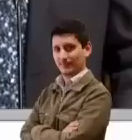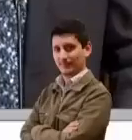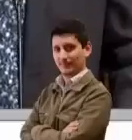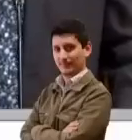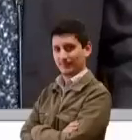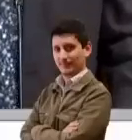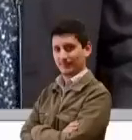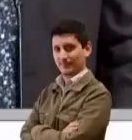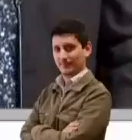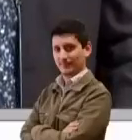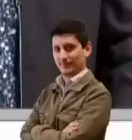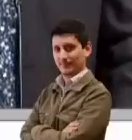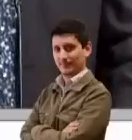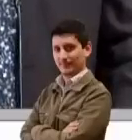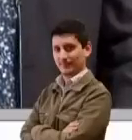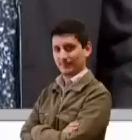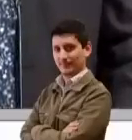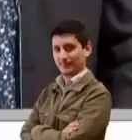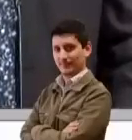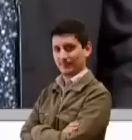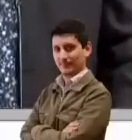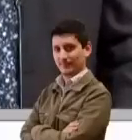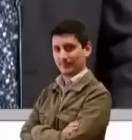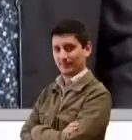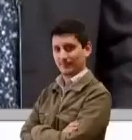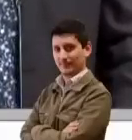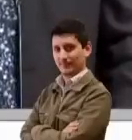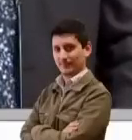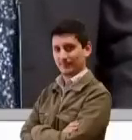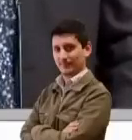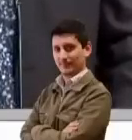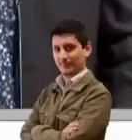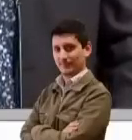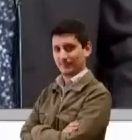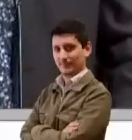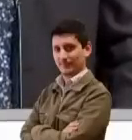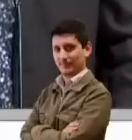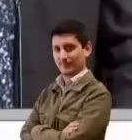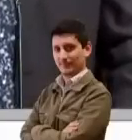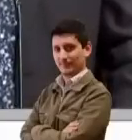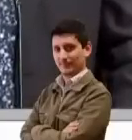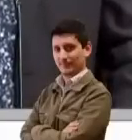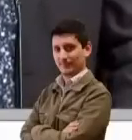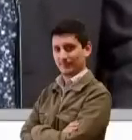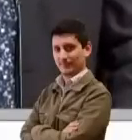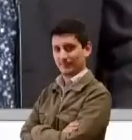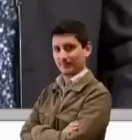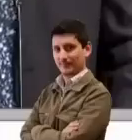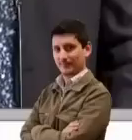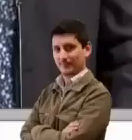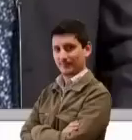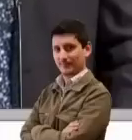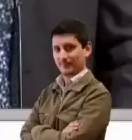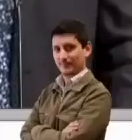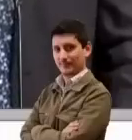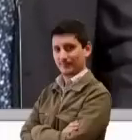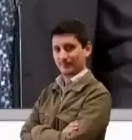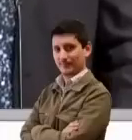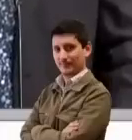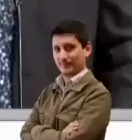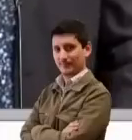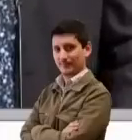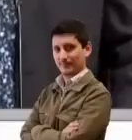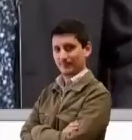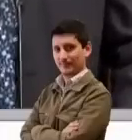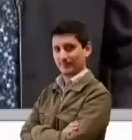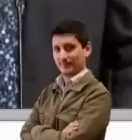un poco fuera de sí, un hombre enrabiado, el ministro Marcel atacando a diestra y siniestra. Pero yo creo que la ideología está en